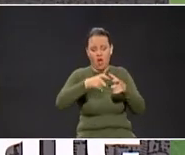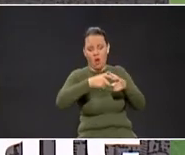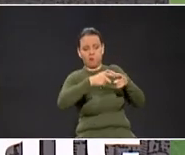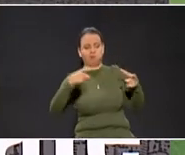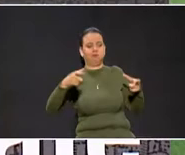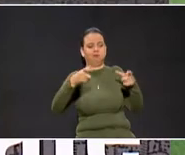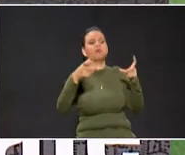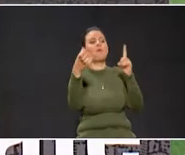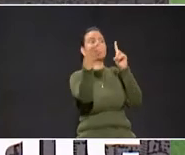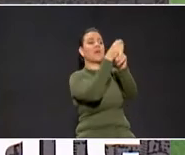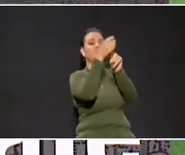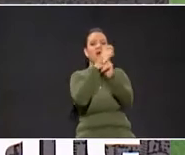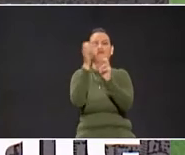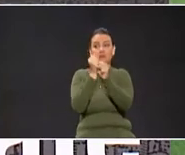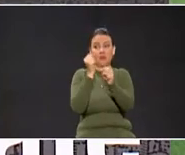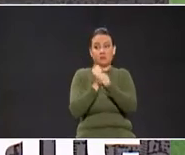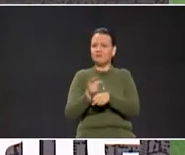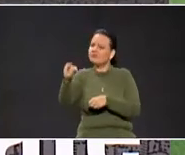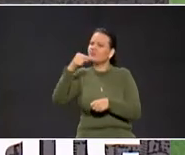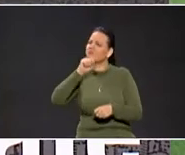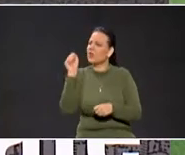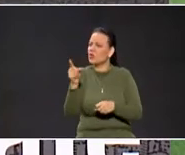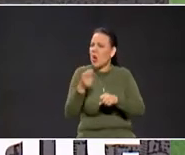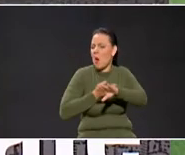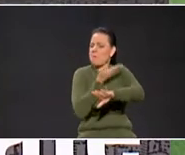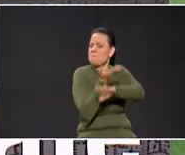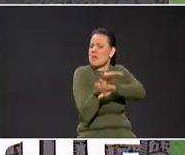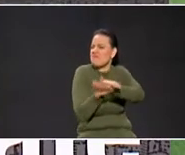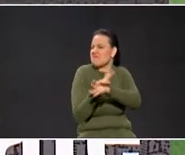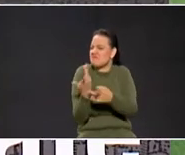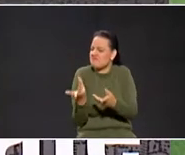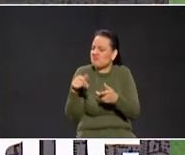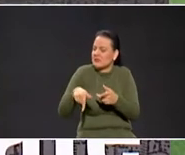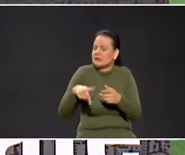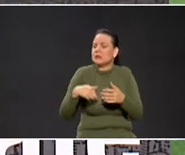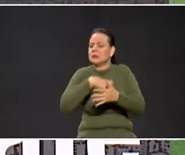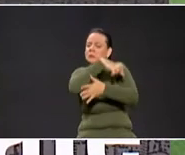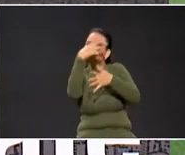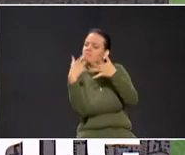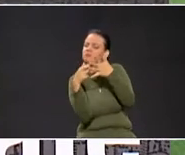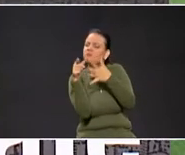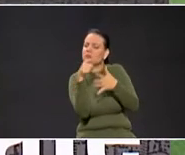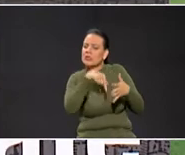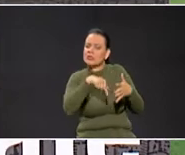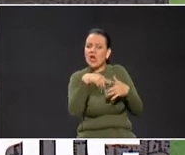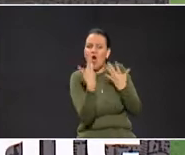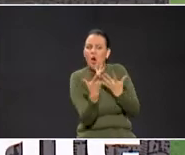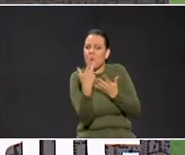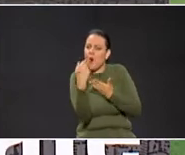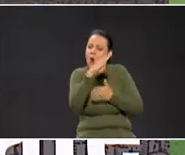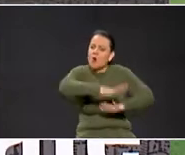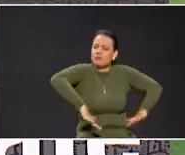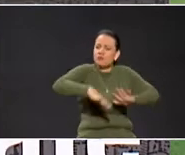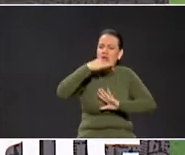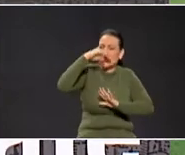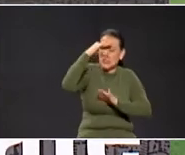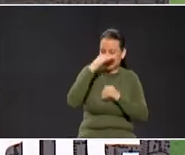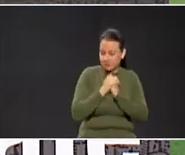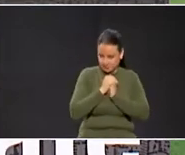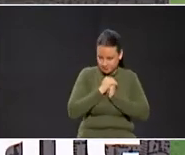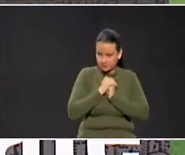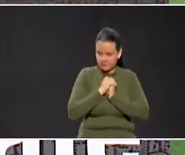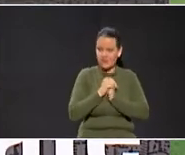en este específicamente en este punto de atracción de inversión en la ciudad esta ronda arranca